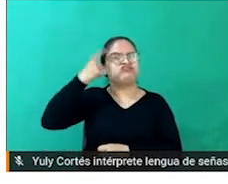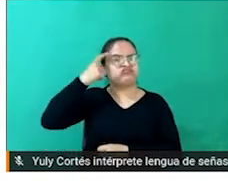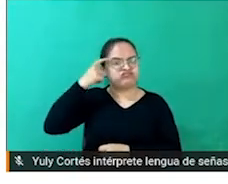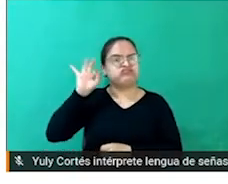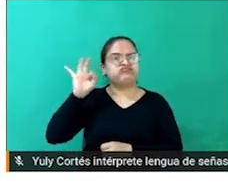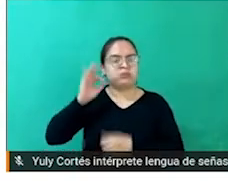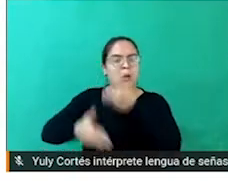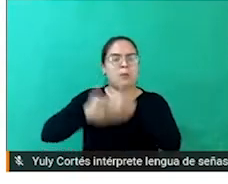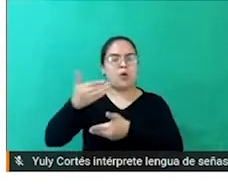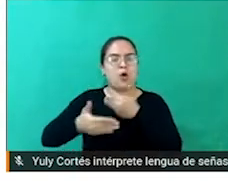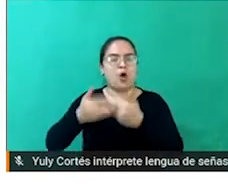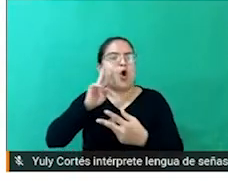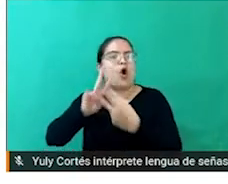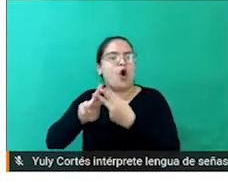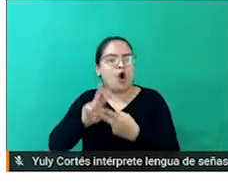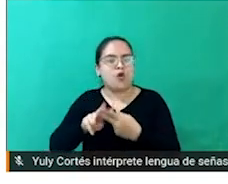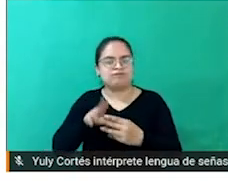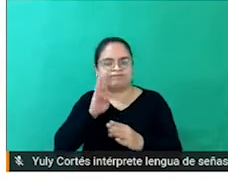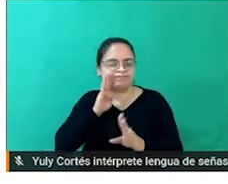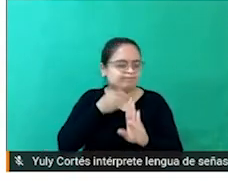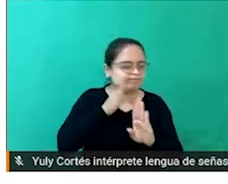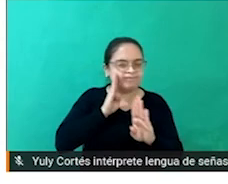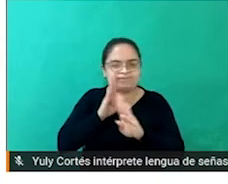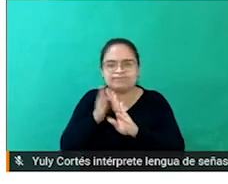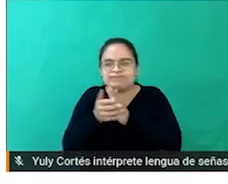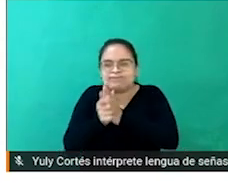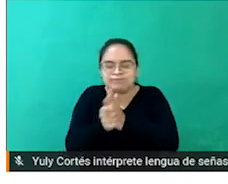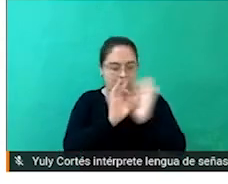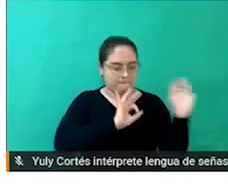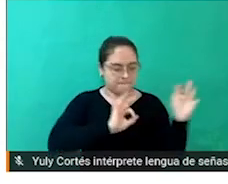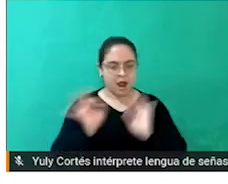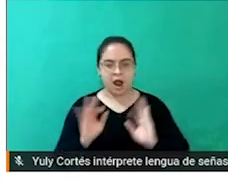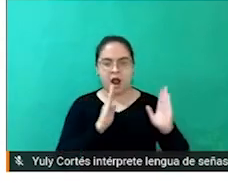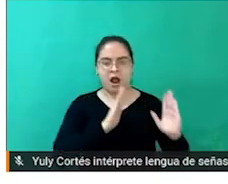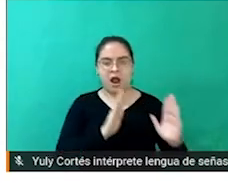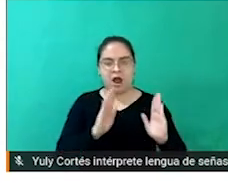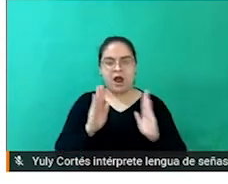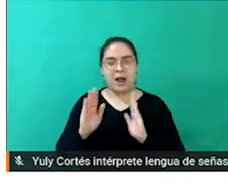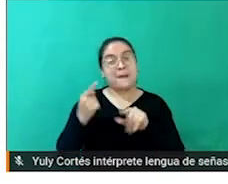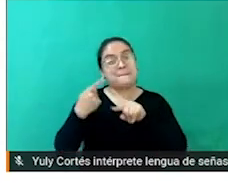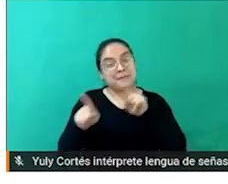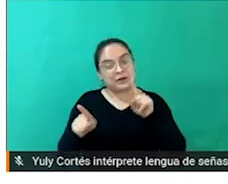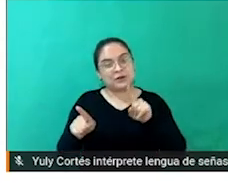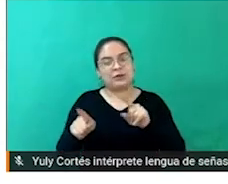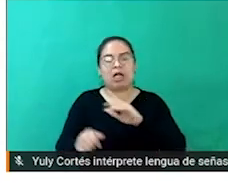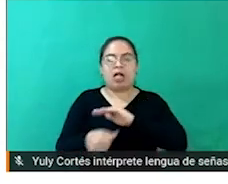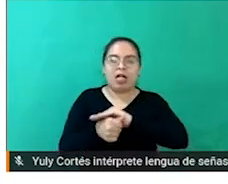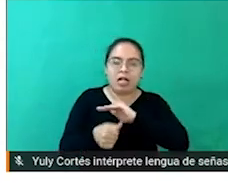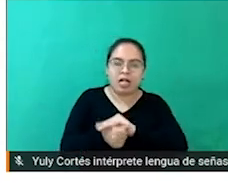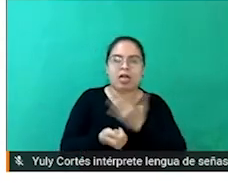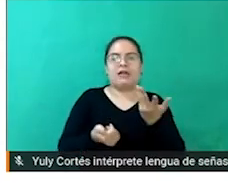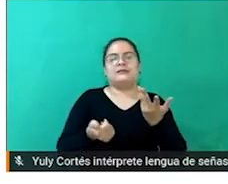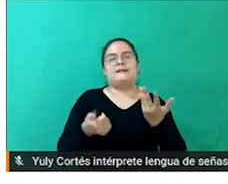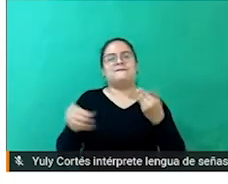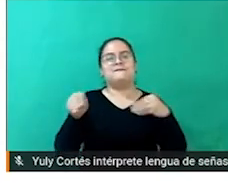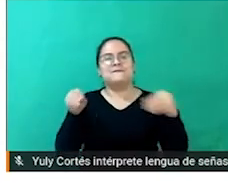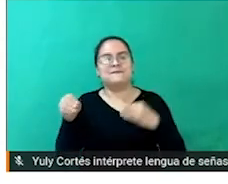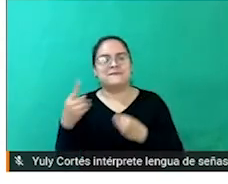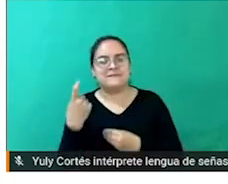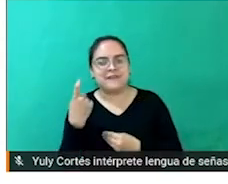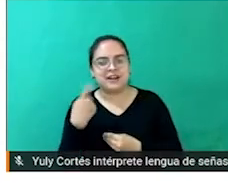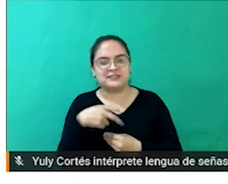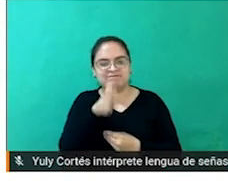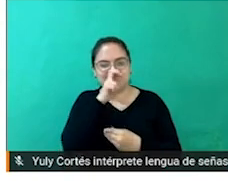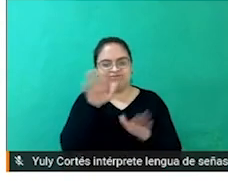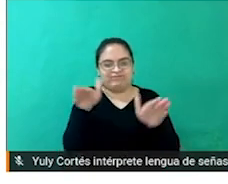proceso, son muy metódicos, son muy planificados en muchos casos, pero pueden ser también lentos, inflexibles y cerrados. Hoy